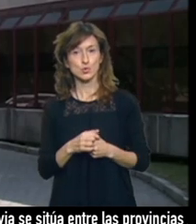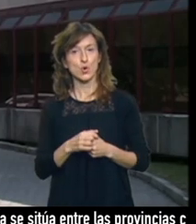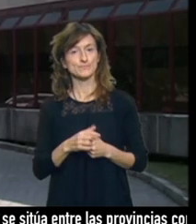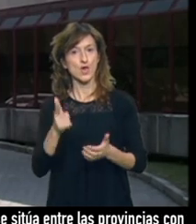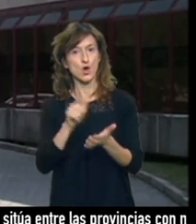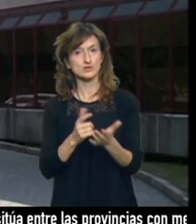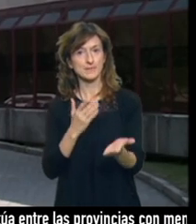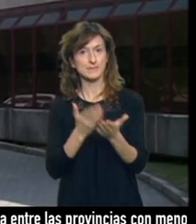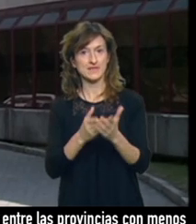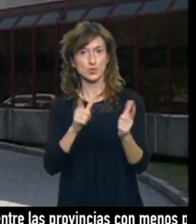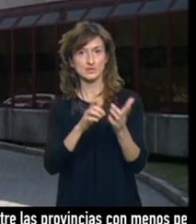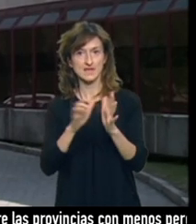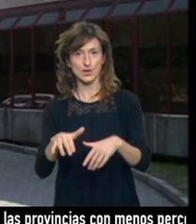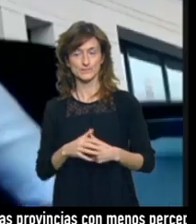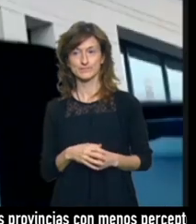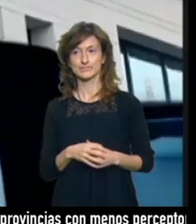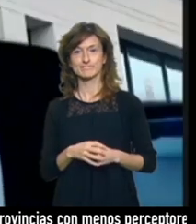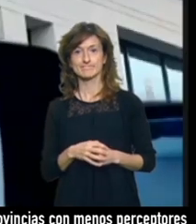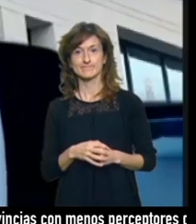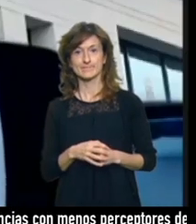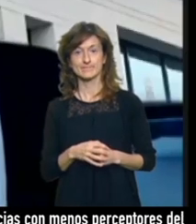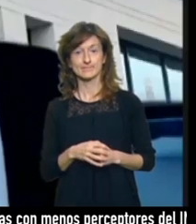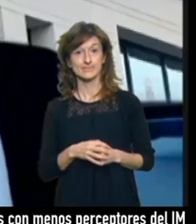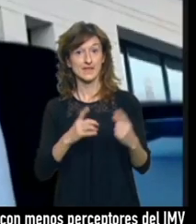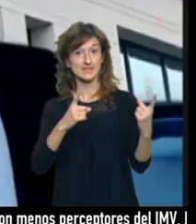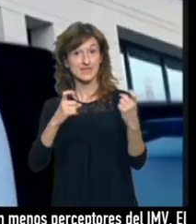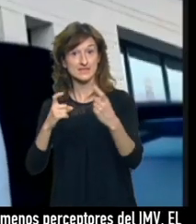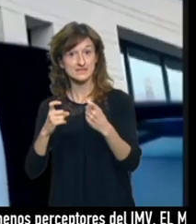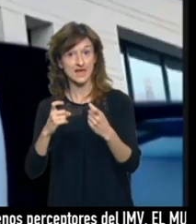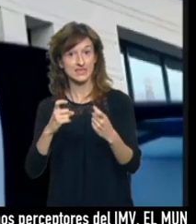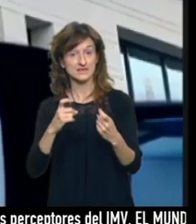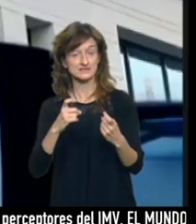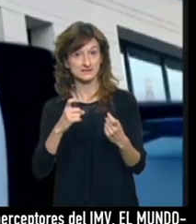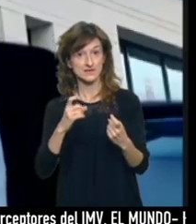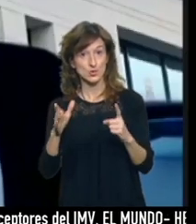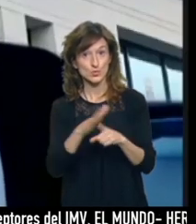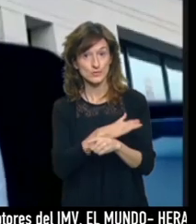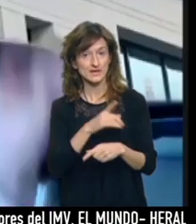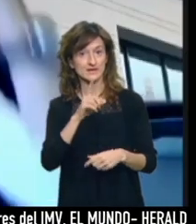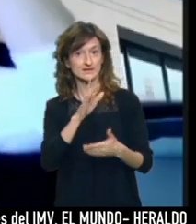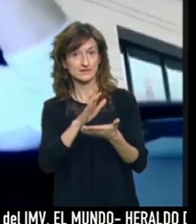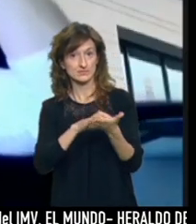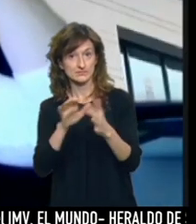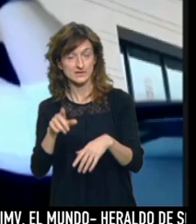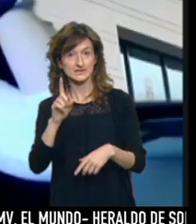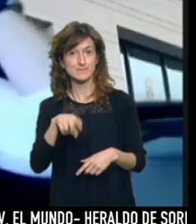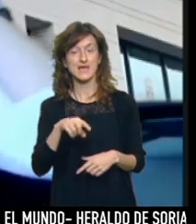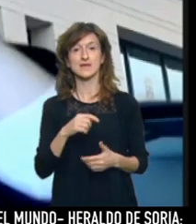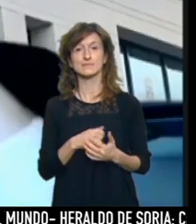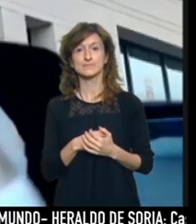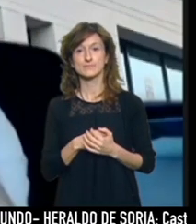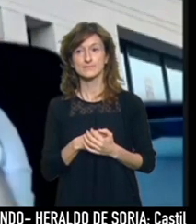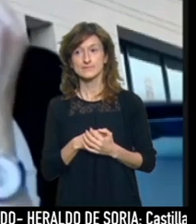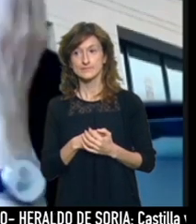vuelven a pedírselo a la Junta. Para satisfacer las necesidades no solo de la comunidad, también, por supuesto, o sea, sino